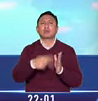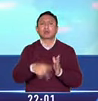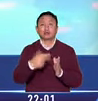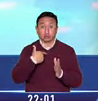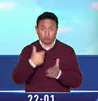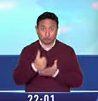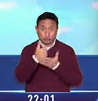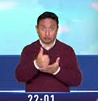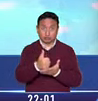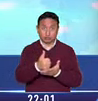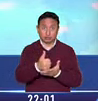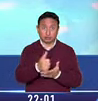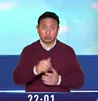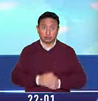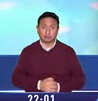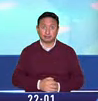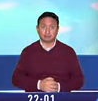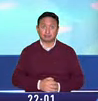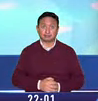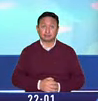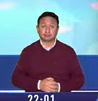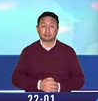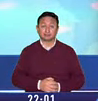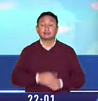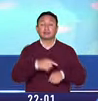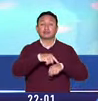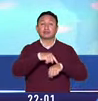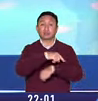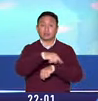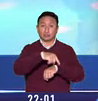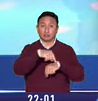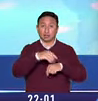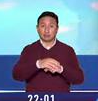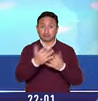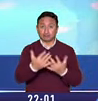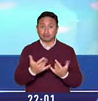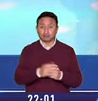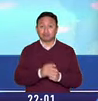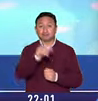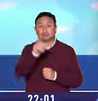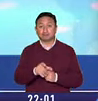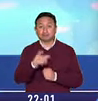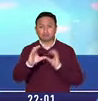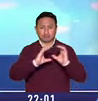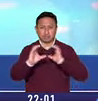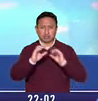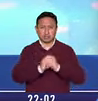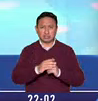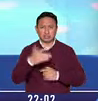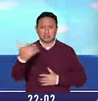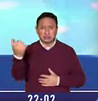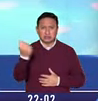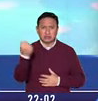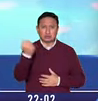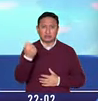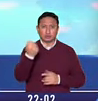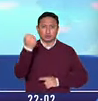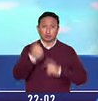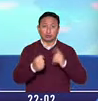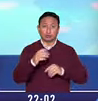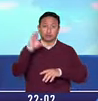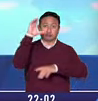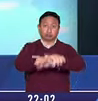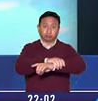¿ya? Por varios minutos trataron de convencerlo, pero él intentaba hacerse daño. Hasta que finalmente lo